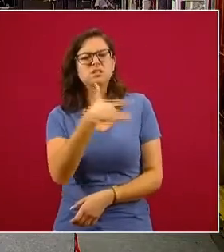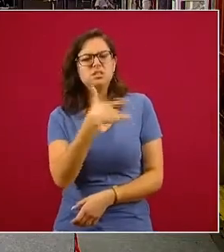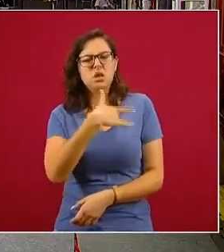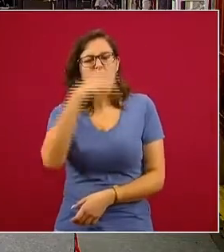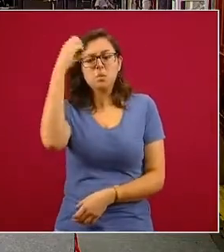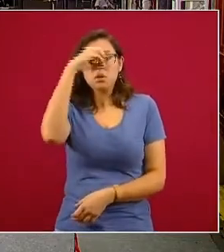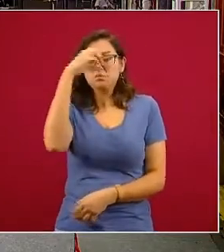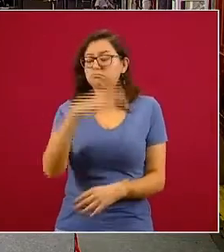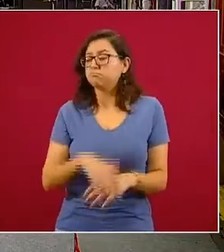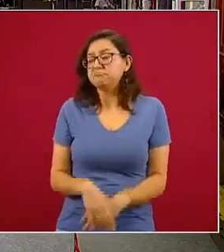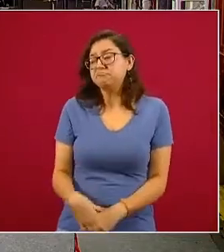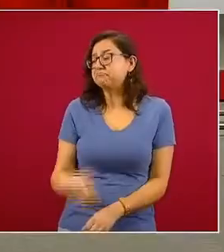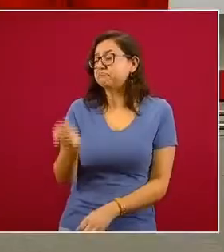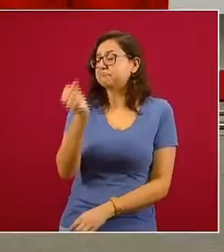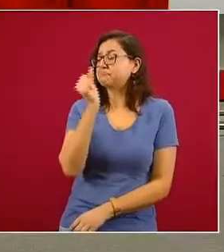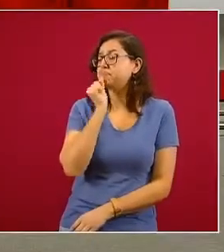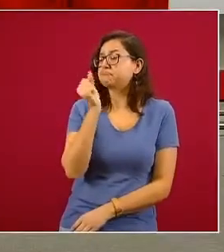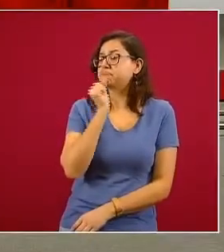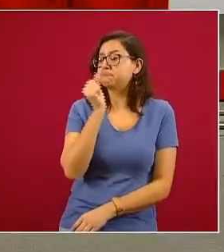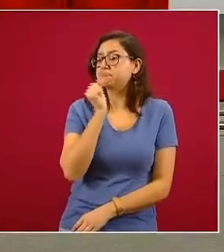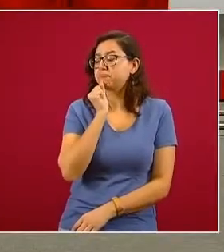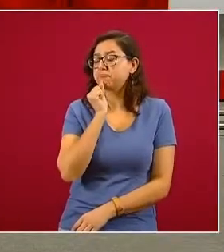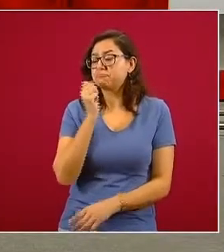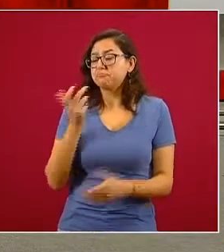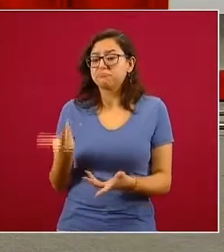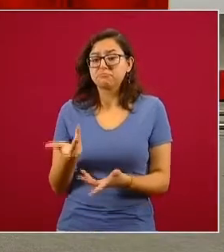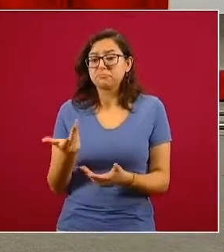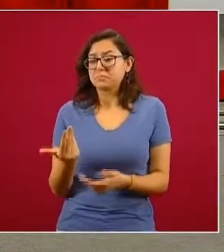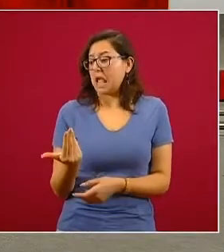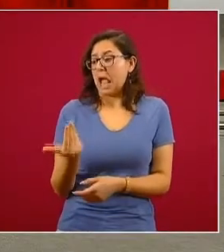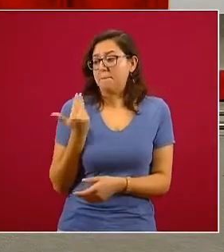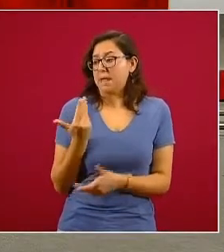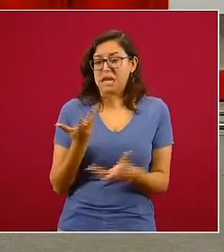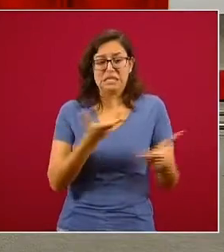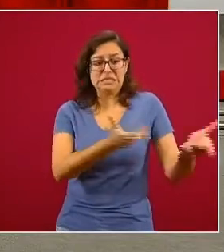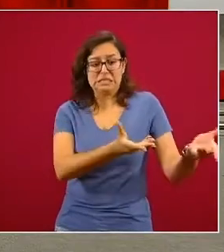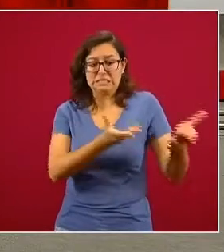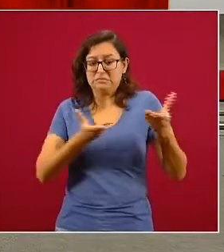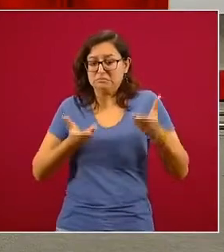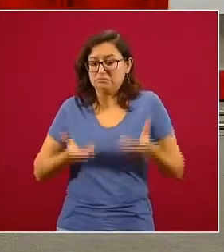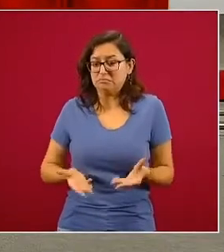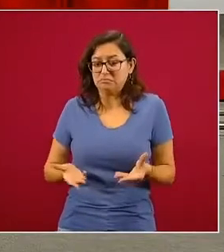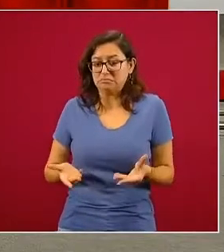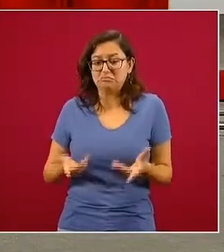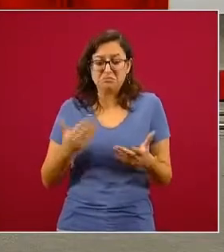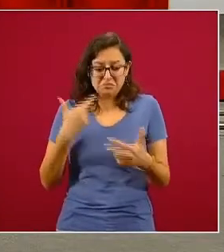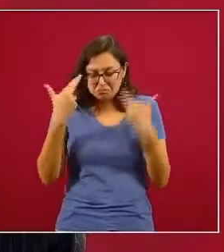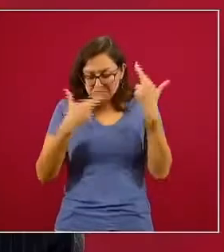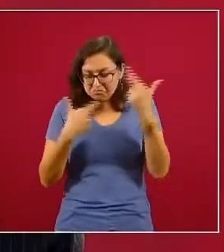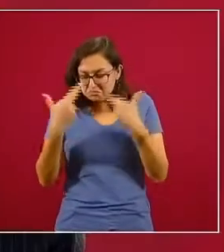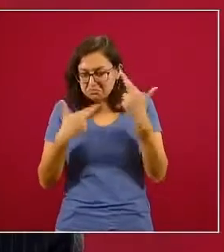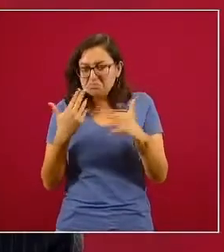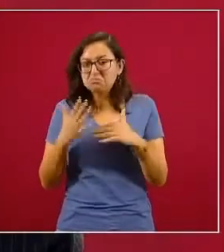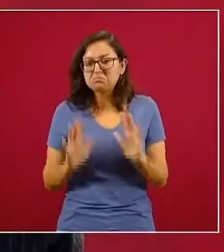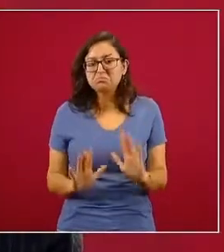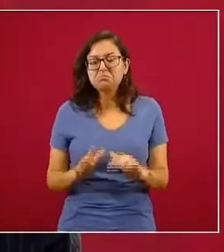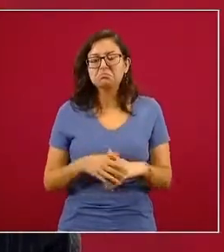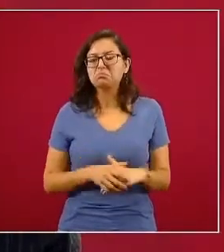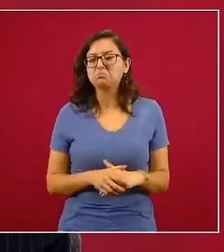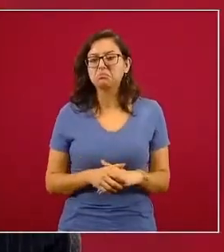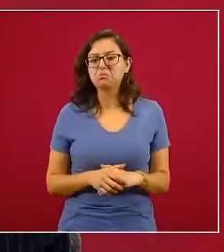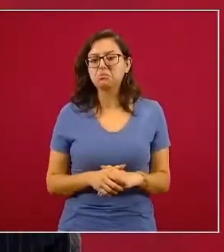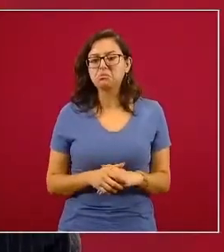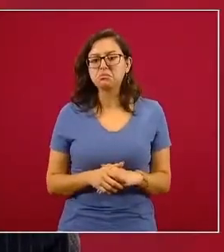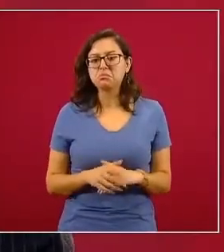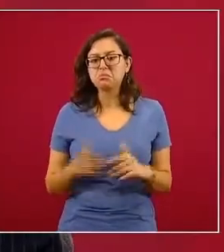lo recibimos por vía extraoficial hace unos minutos, pero lo vamos a estar analizando. En general, en